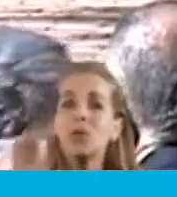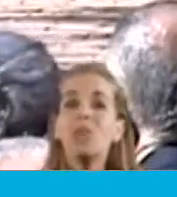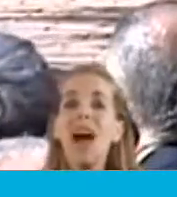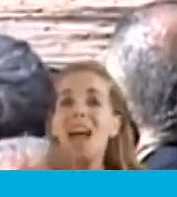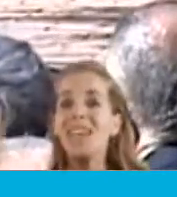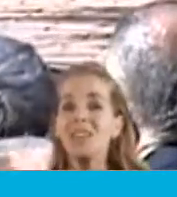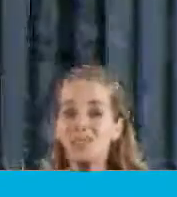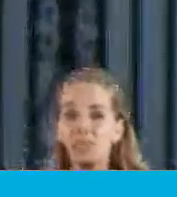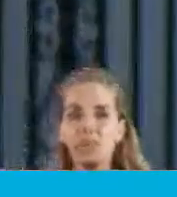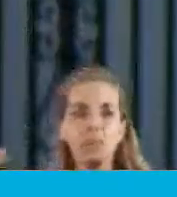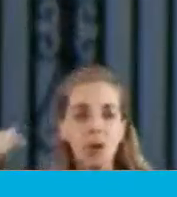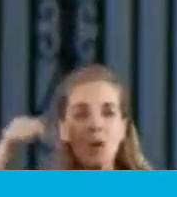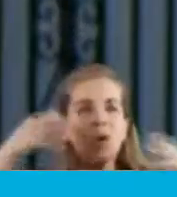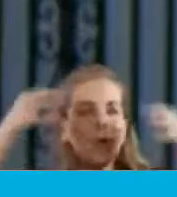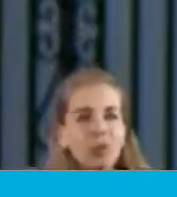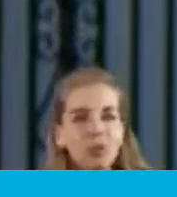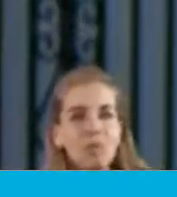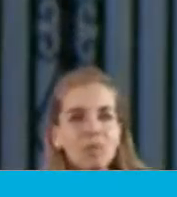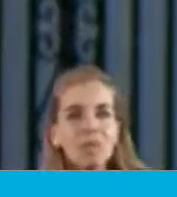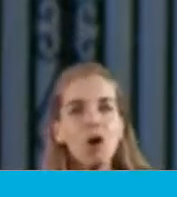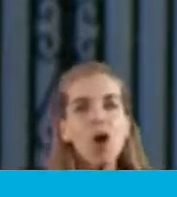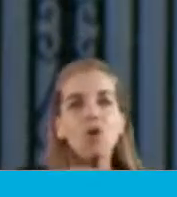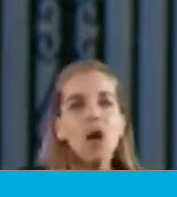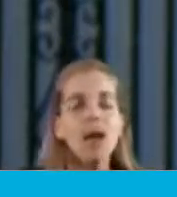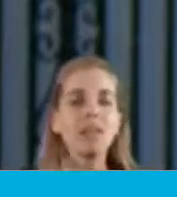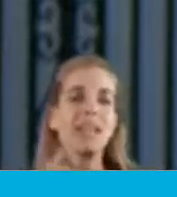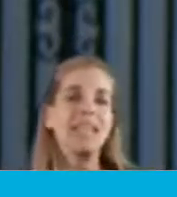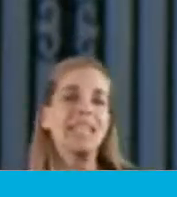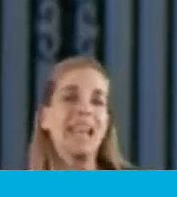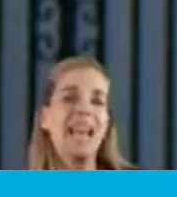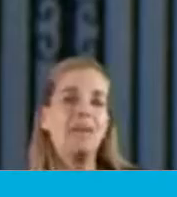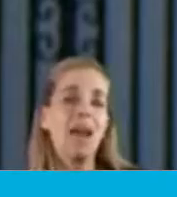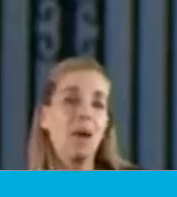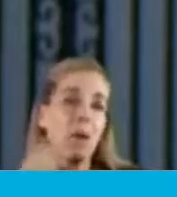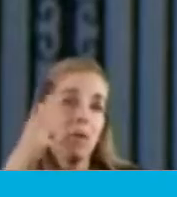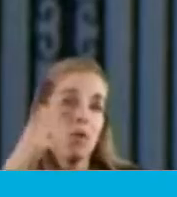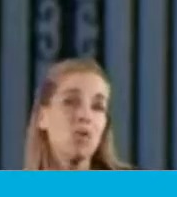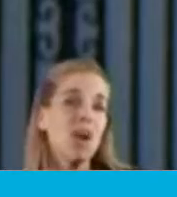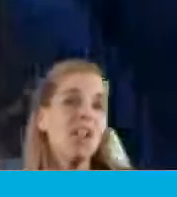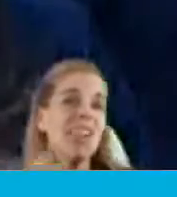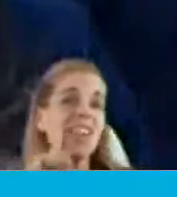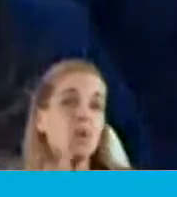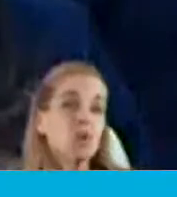mismo sitio, celebrábamos nuestra fecha patria en un contexto muy diferente.